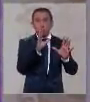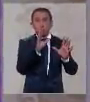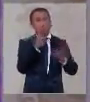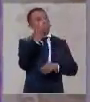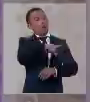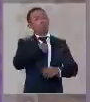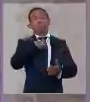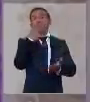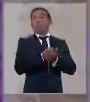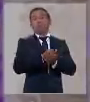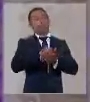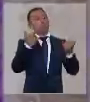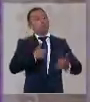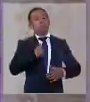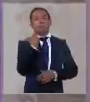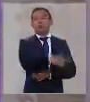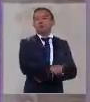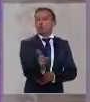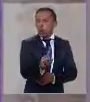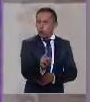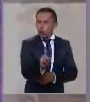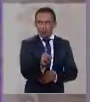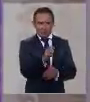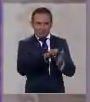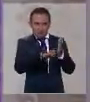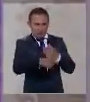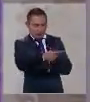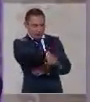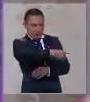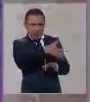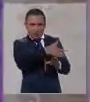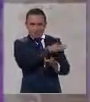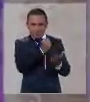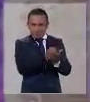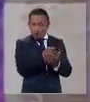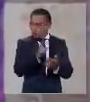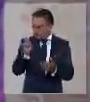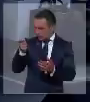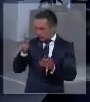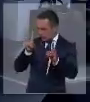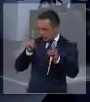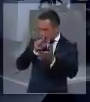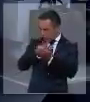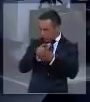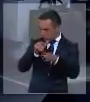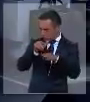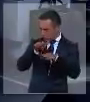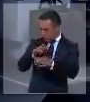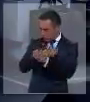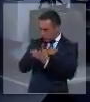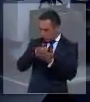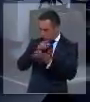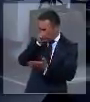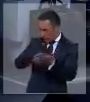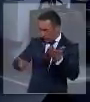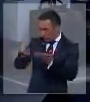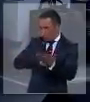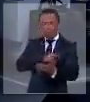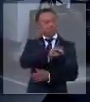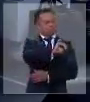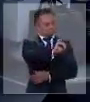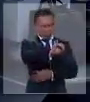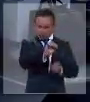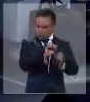cosas como lo hicieron. Entonces, en ese tema, reforma educativa cancelada. Sí, cancelada. Para que quede claro, voy a utilizar desde